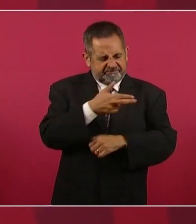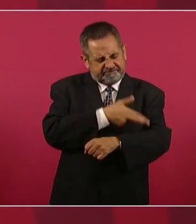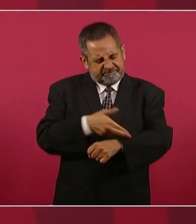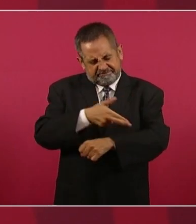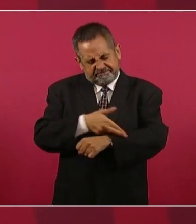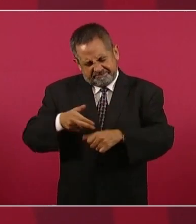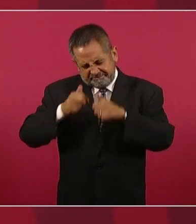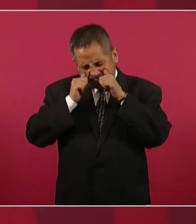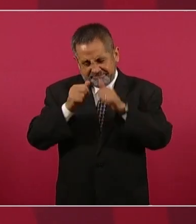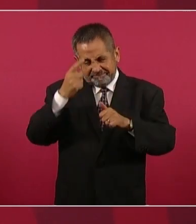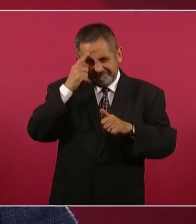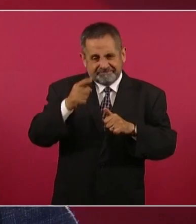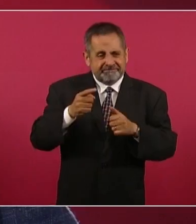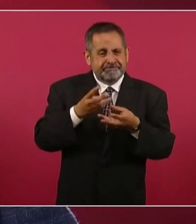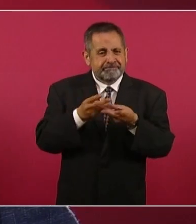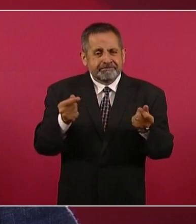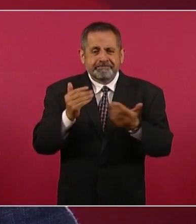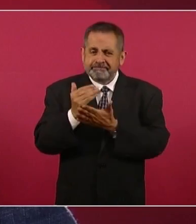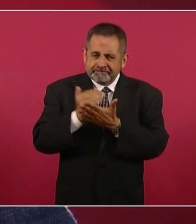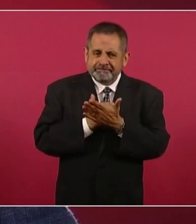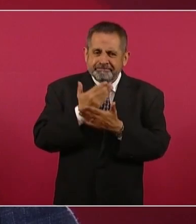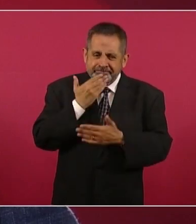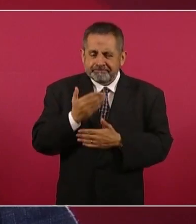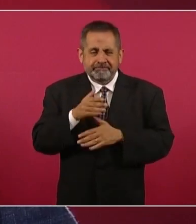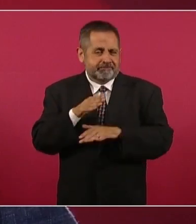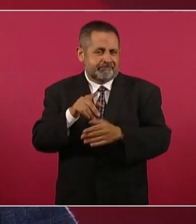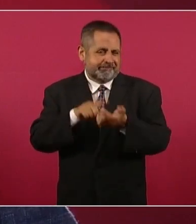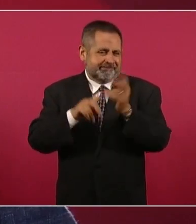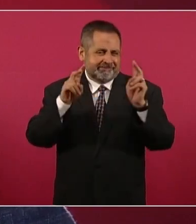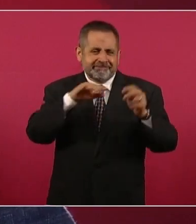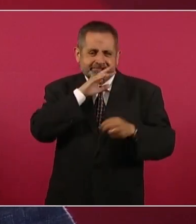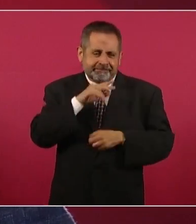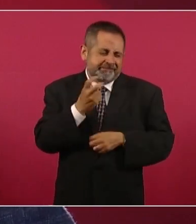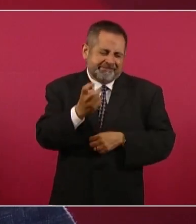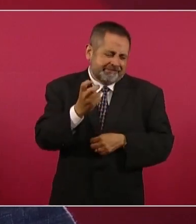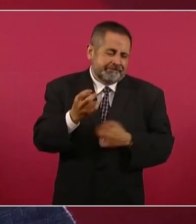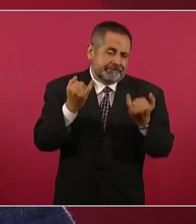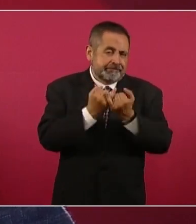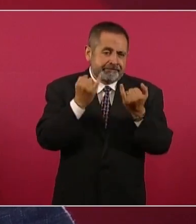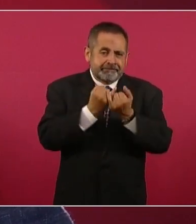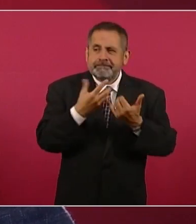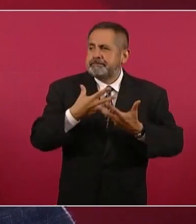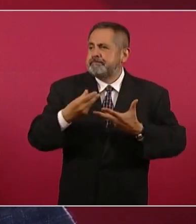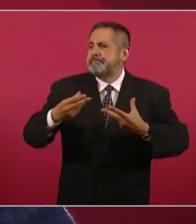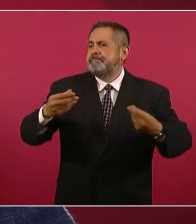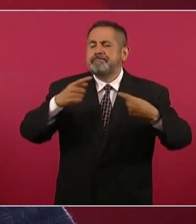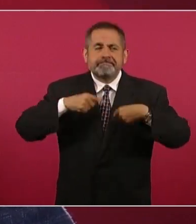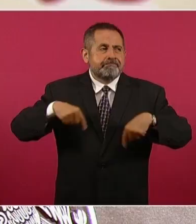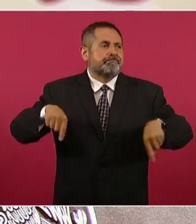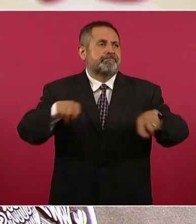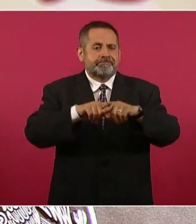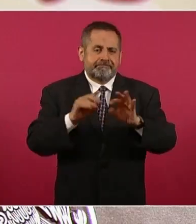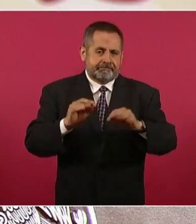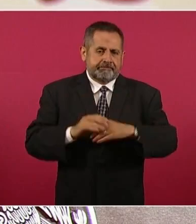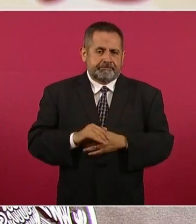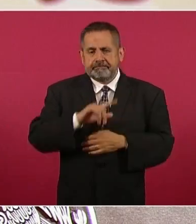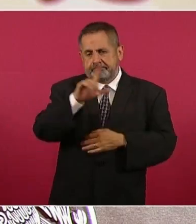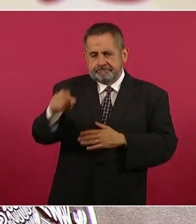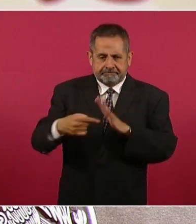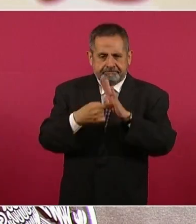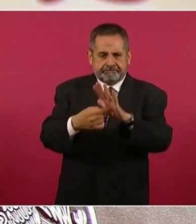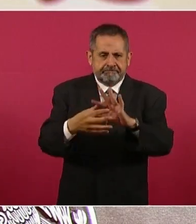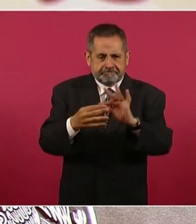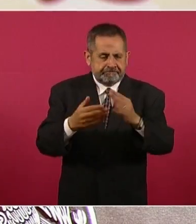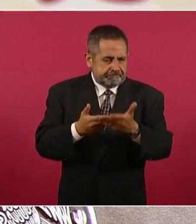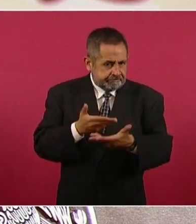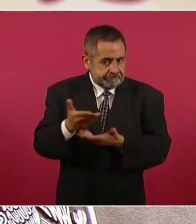atiende esto en Acapulco. Y así progresivamente los invitamos y les mantendremos en la atención de lo que se